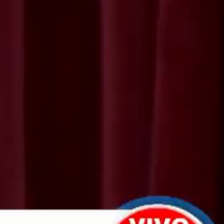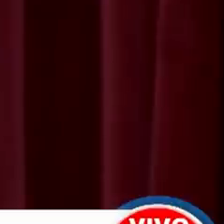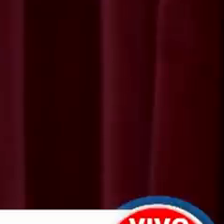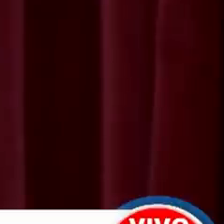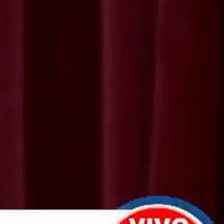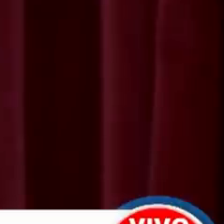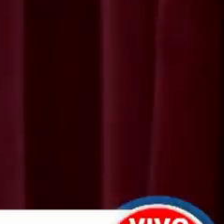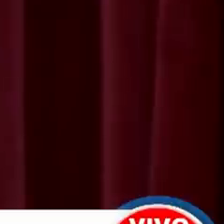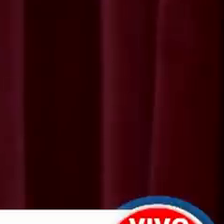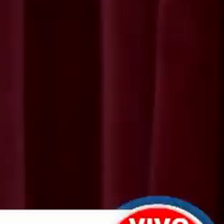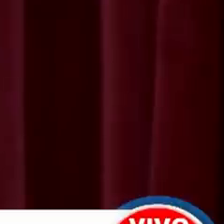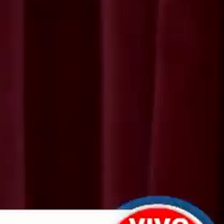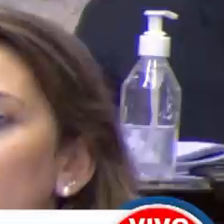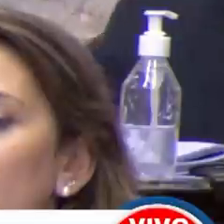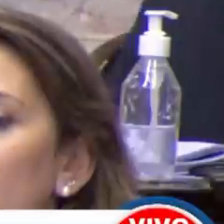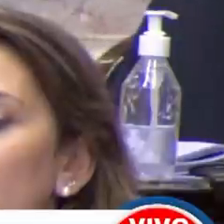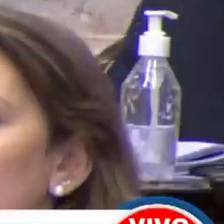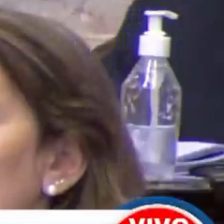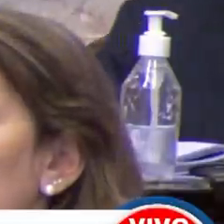jujuy leila jr